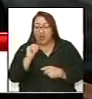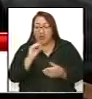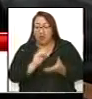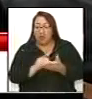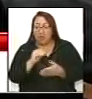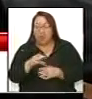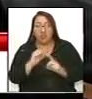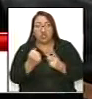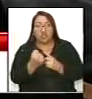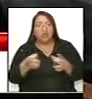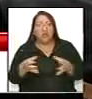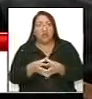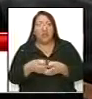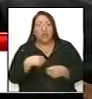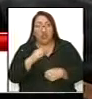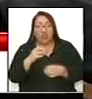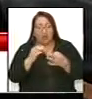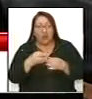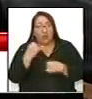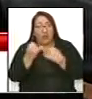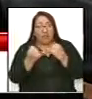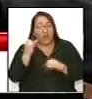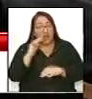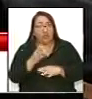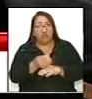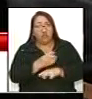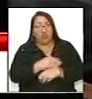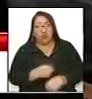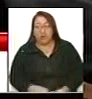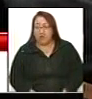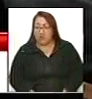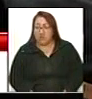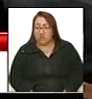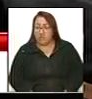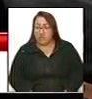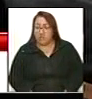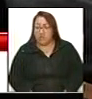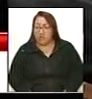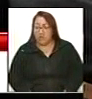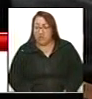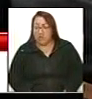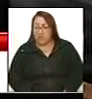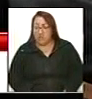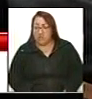una sociedad de gestión colectiva. Y eso lo digo como crítica hace mucho tiempo, en las dos instancias.